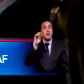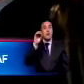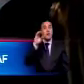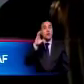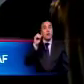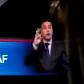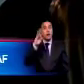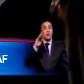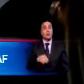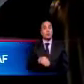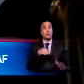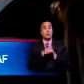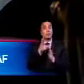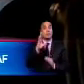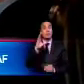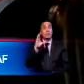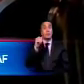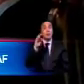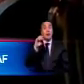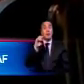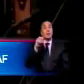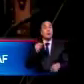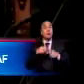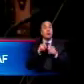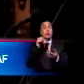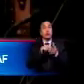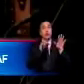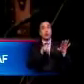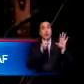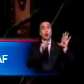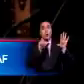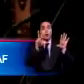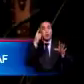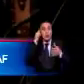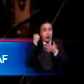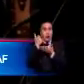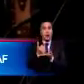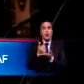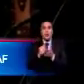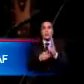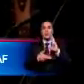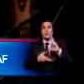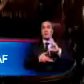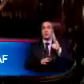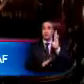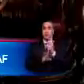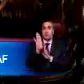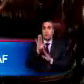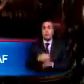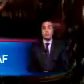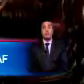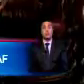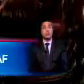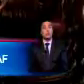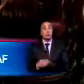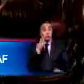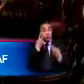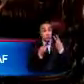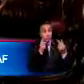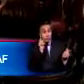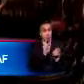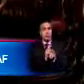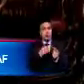el banco de la caf fue creado en 1968 como una entidad de aporte al desarrollo de américa latina en la visita se comprometió a